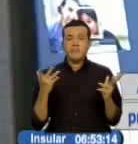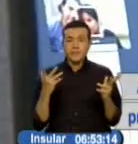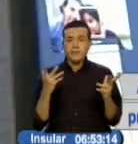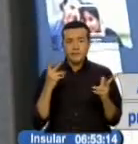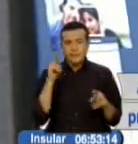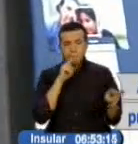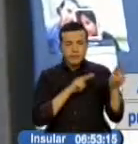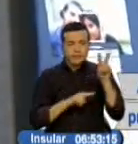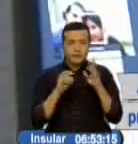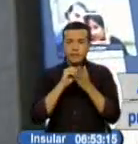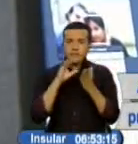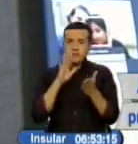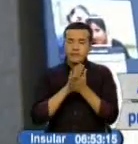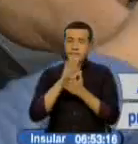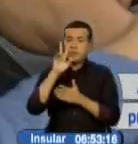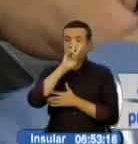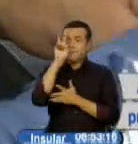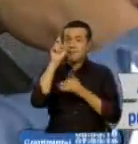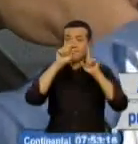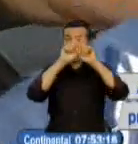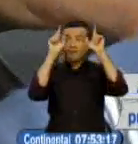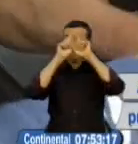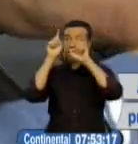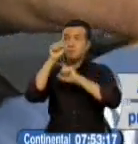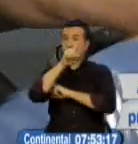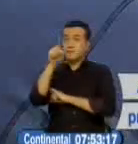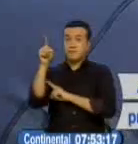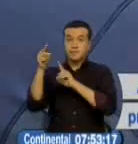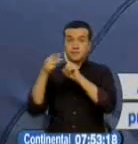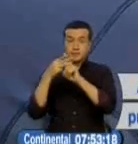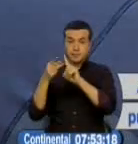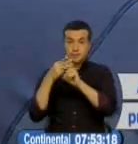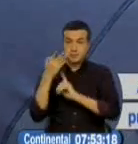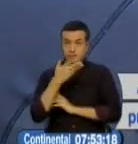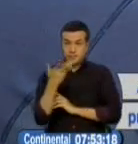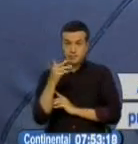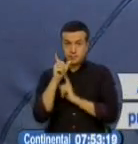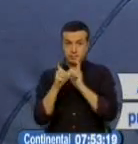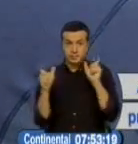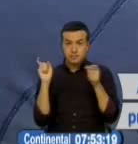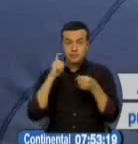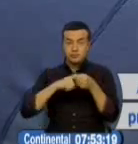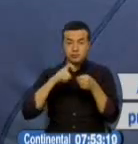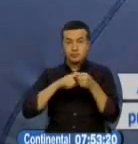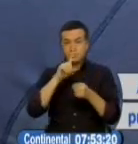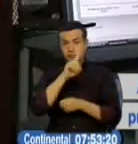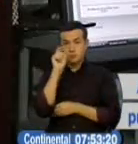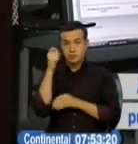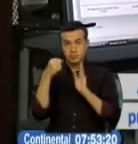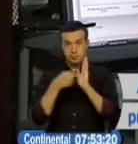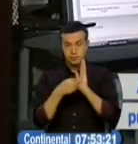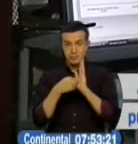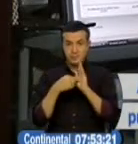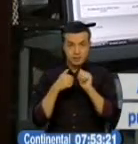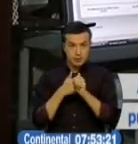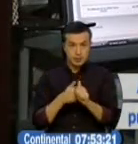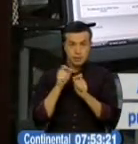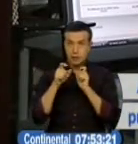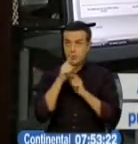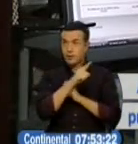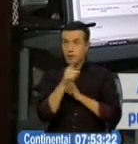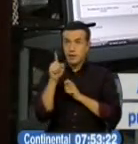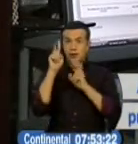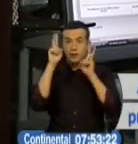legal busca aplicarse sobre todo en las empresas proveedoras de Internet, cuyos usuarios superen los 100.000 seguidores y que los mismos